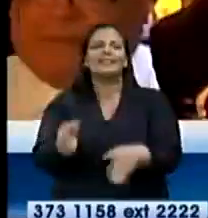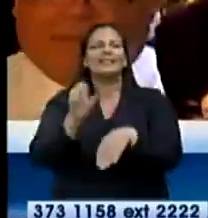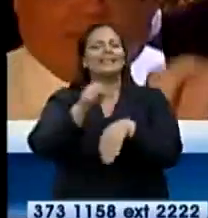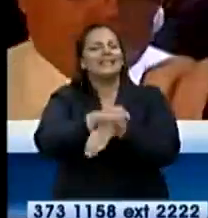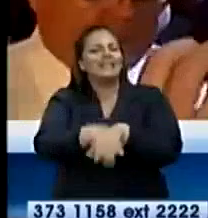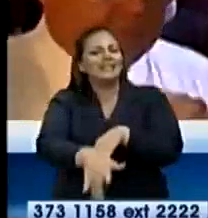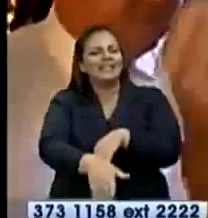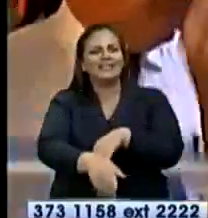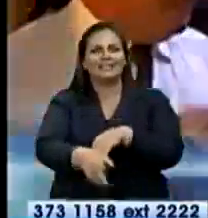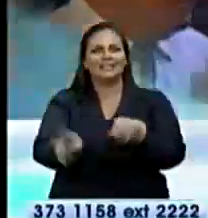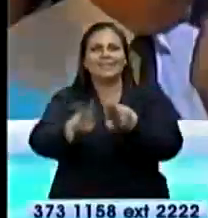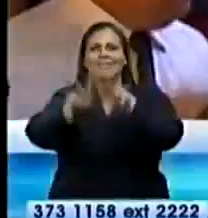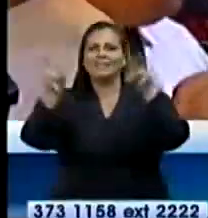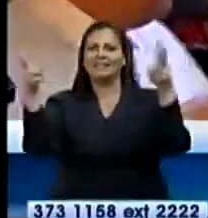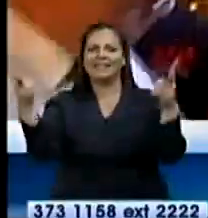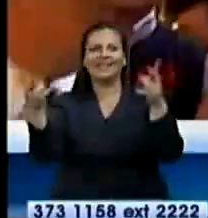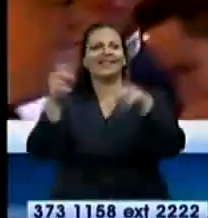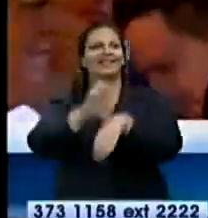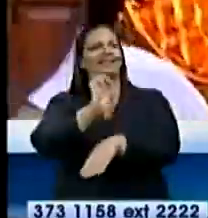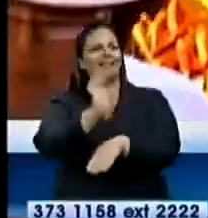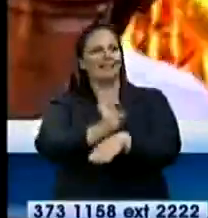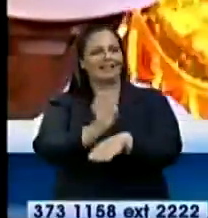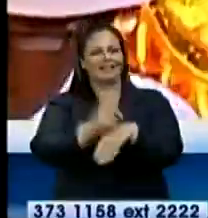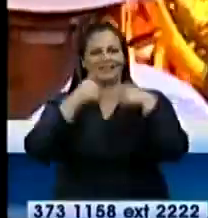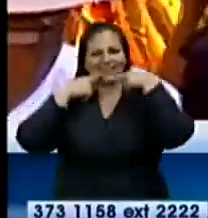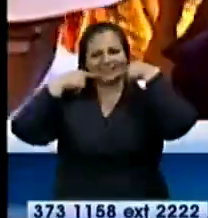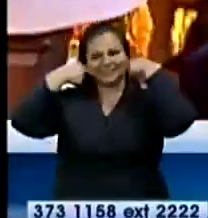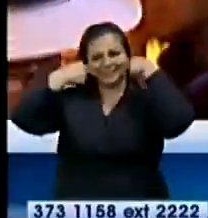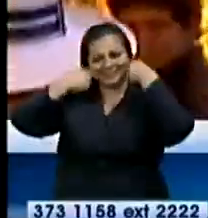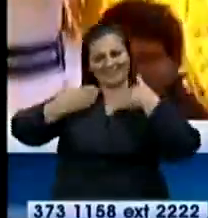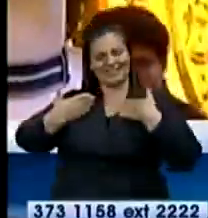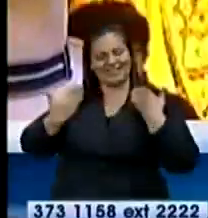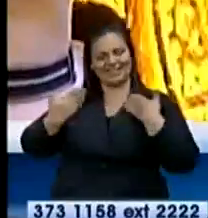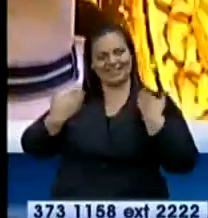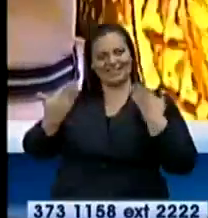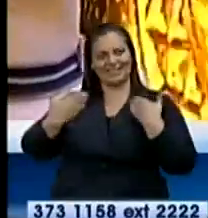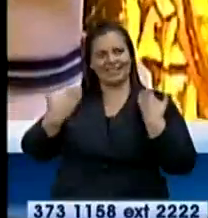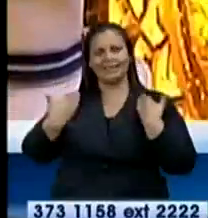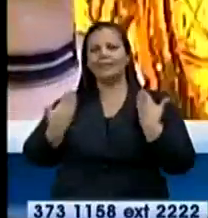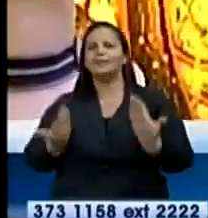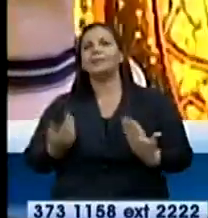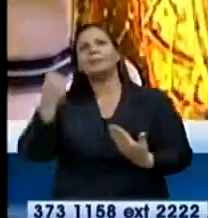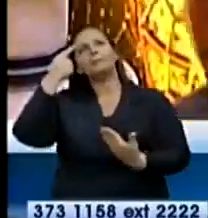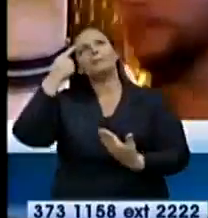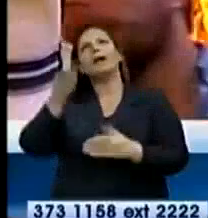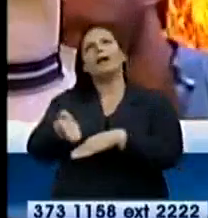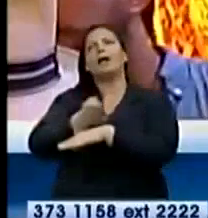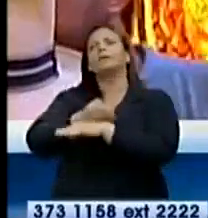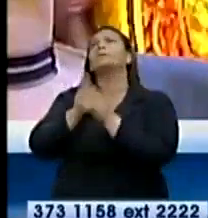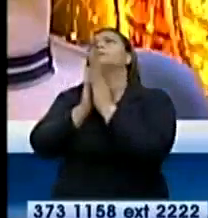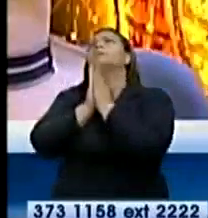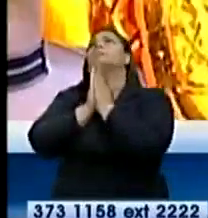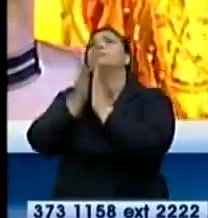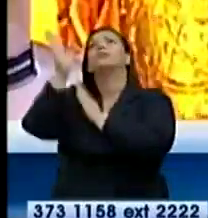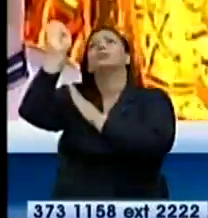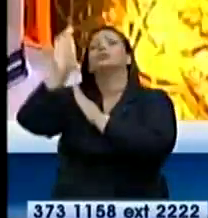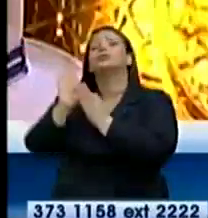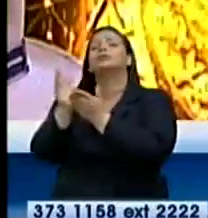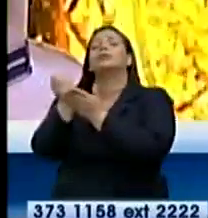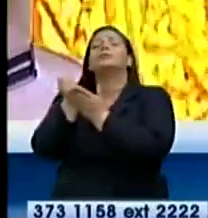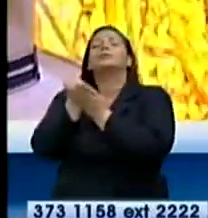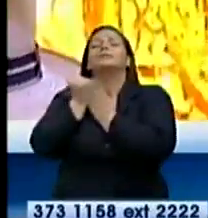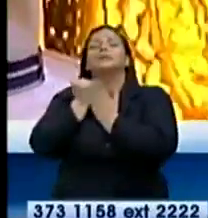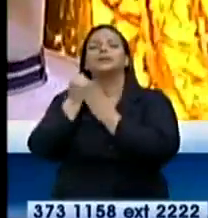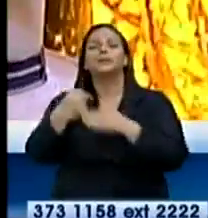me delata, realmente estoy demasiado feliz y orgullosa. El secreto es que puse todo en manos de Dios, respiré hondo antes de entrar